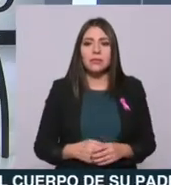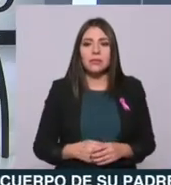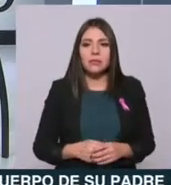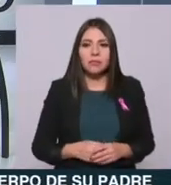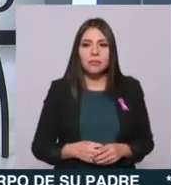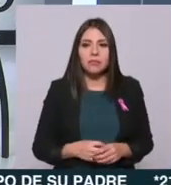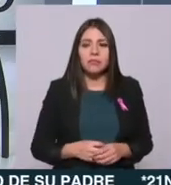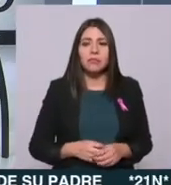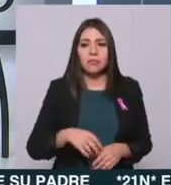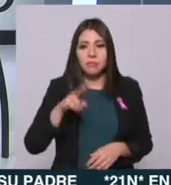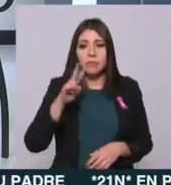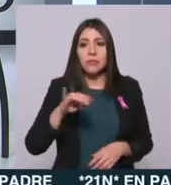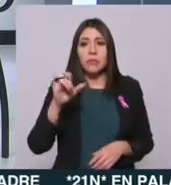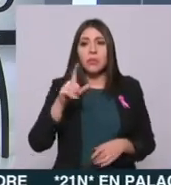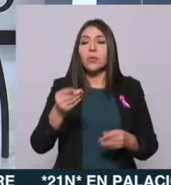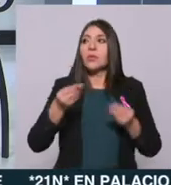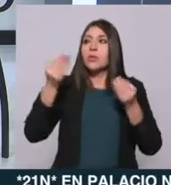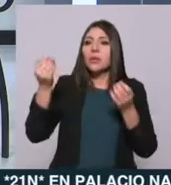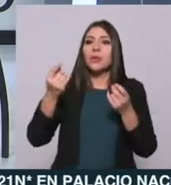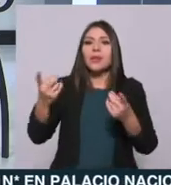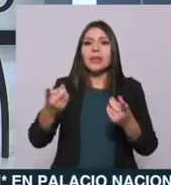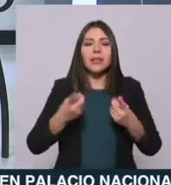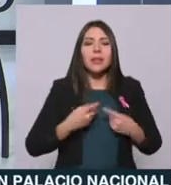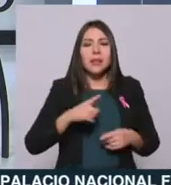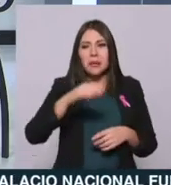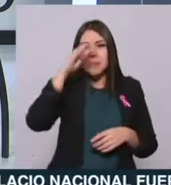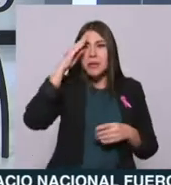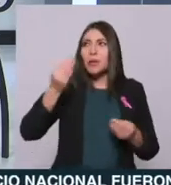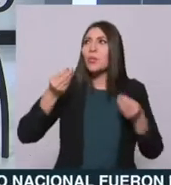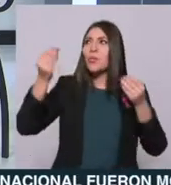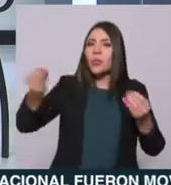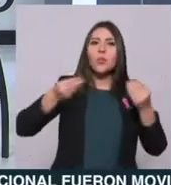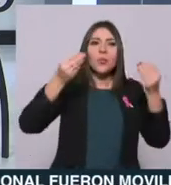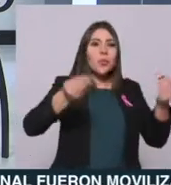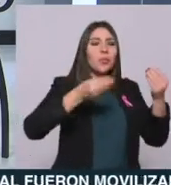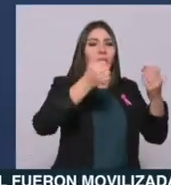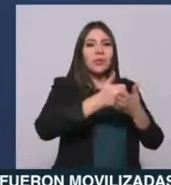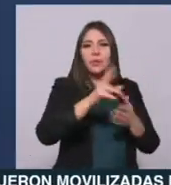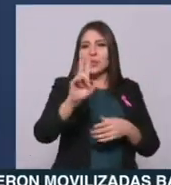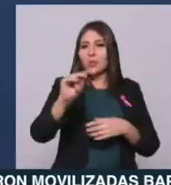que tú das, recibes. O sea, parece mentira. Tú crees que estás dando y ayudando y en realidad es